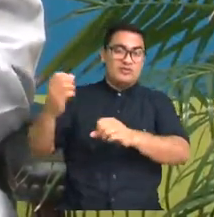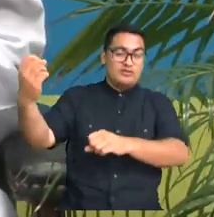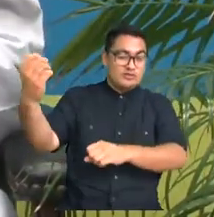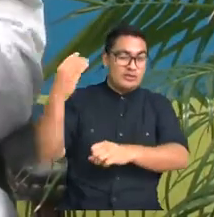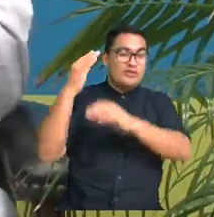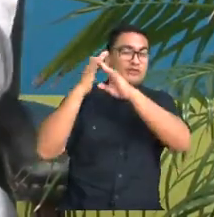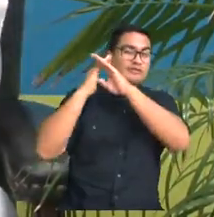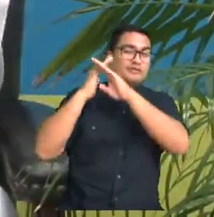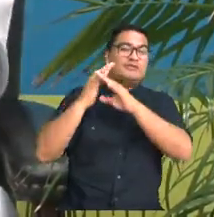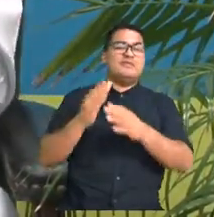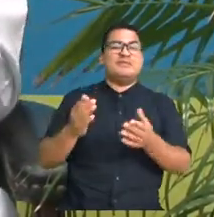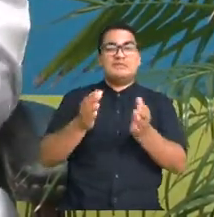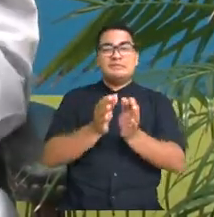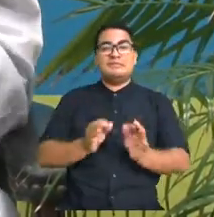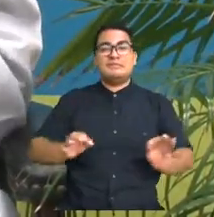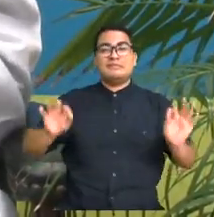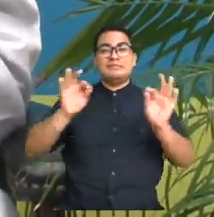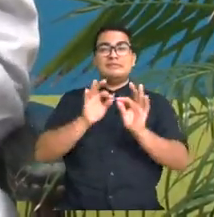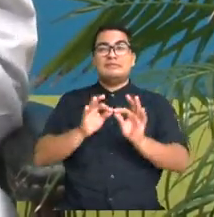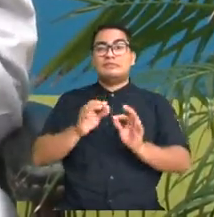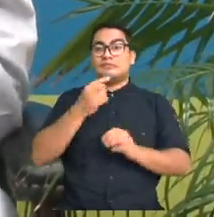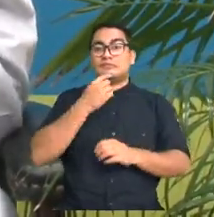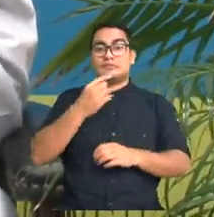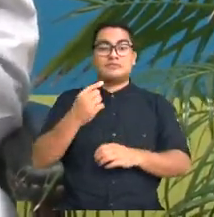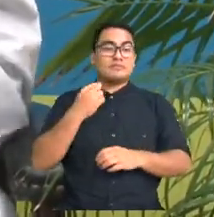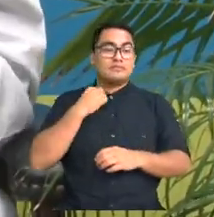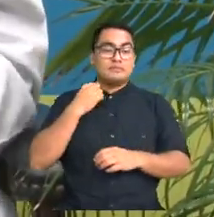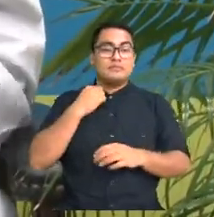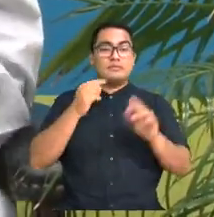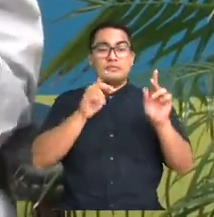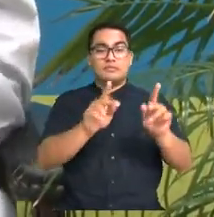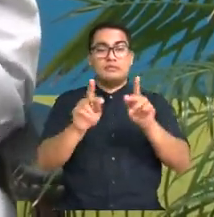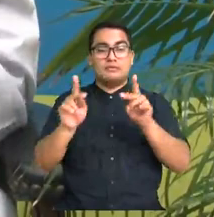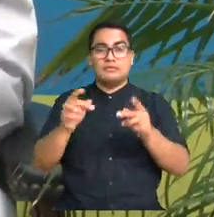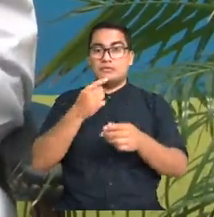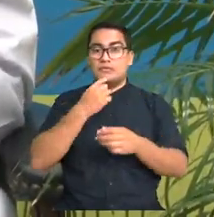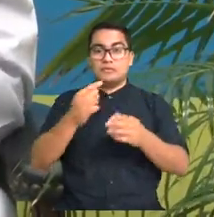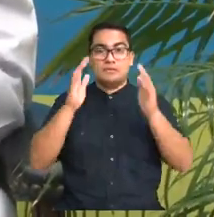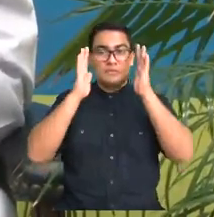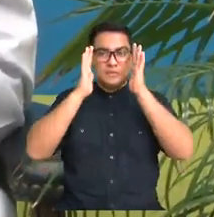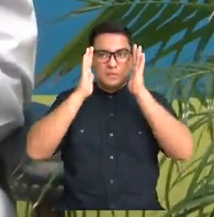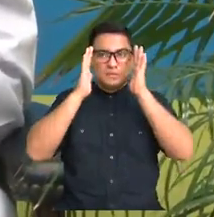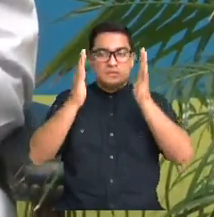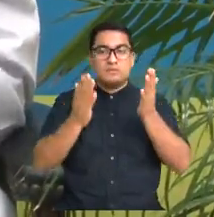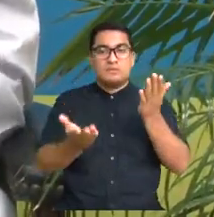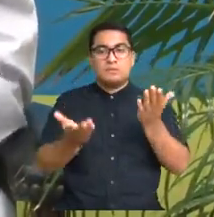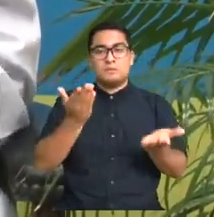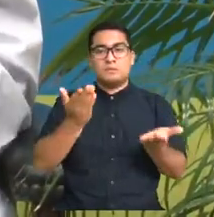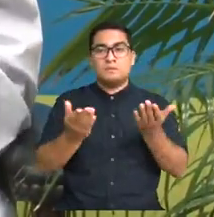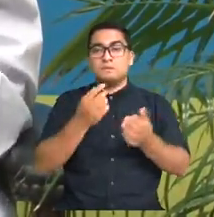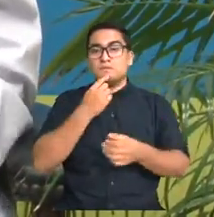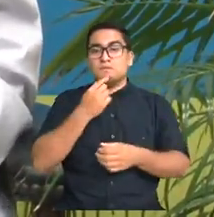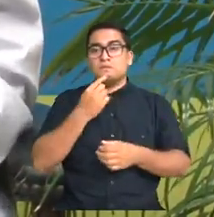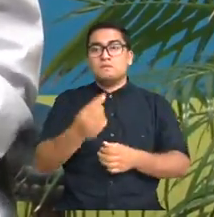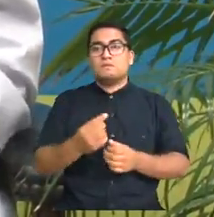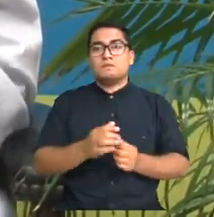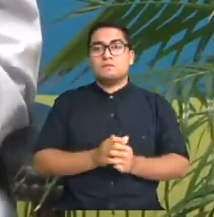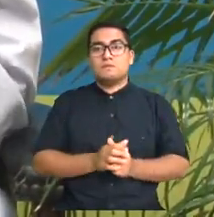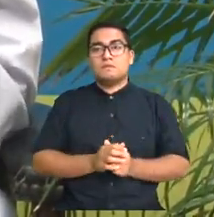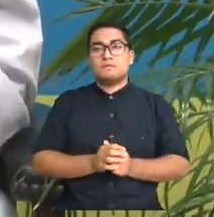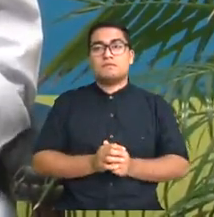pico, eso es de cajón, siempre se lo mandamos a los pacientes, además de ver qué tipo de mancha tiene y dejamos